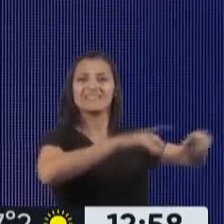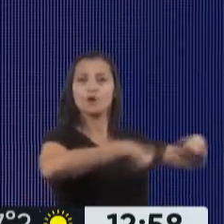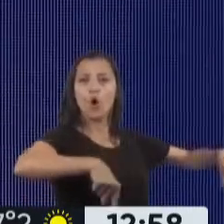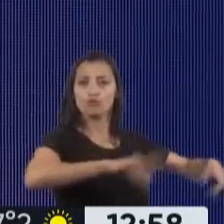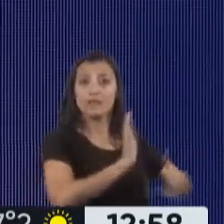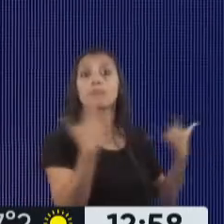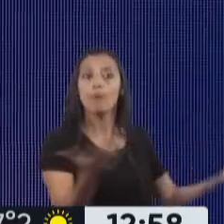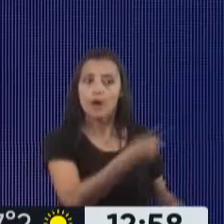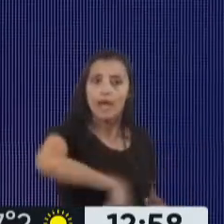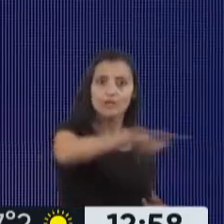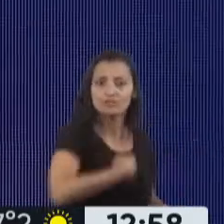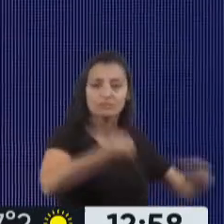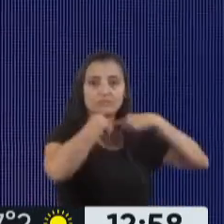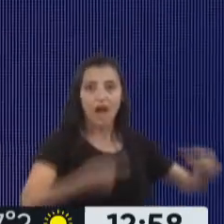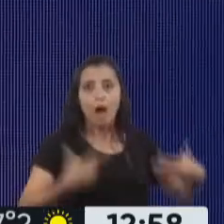tan importante